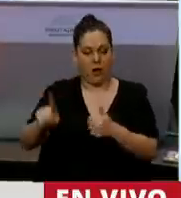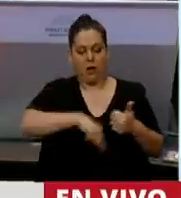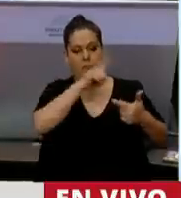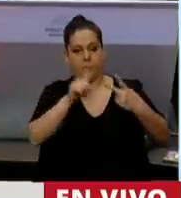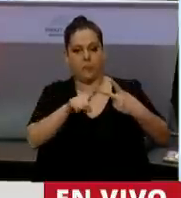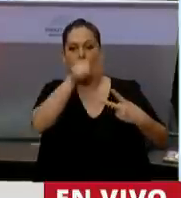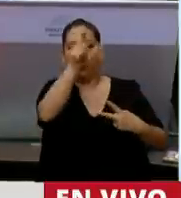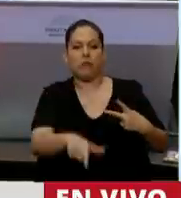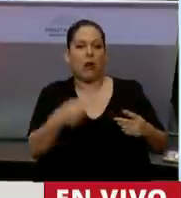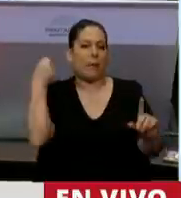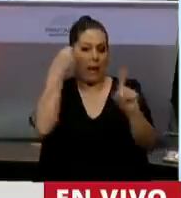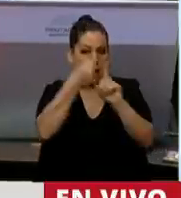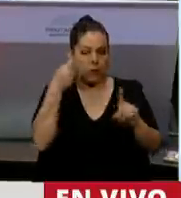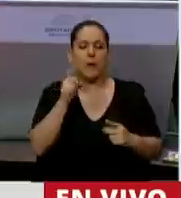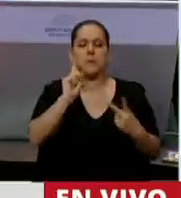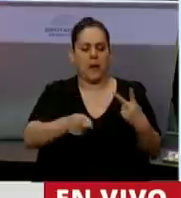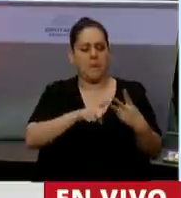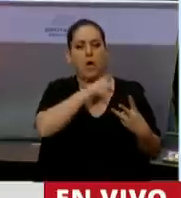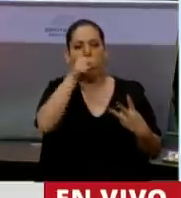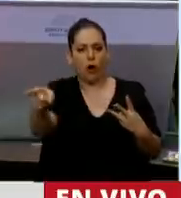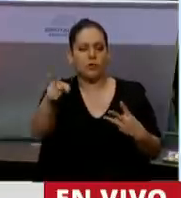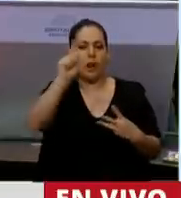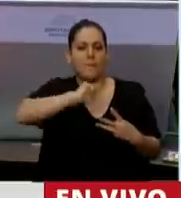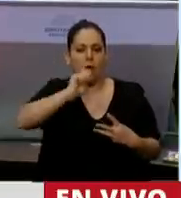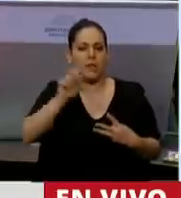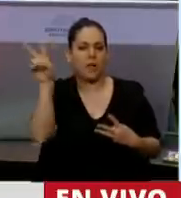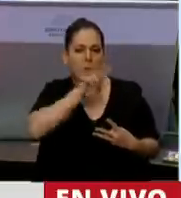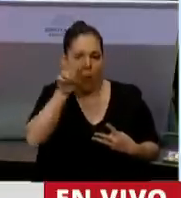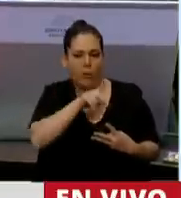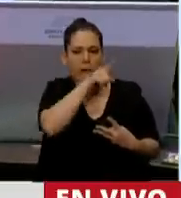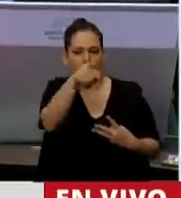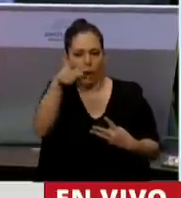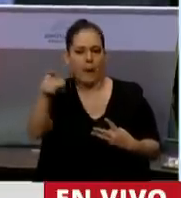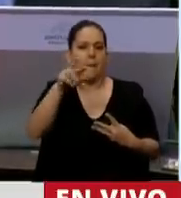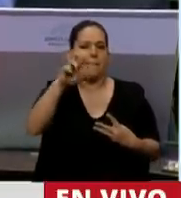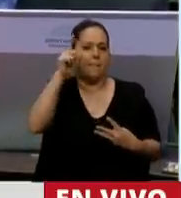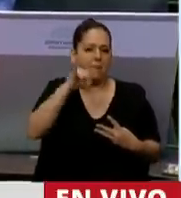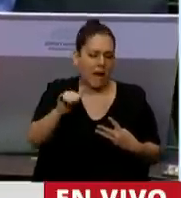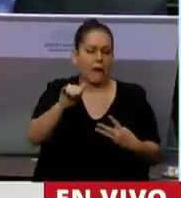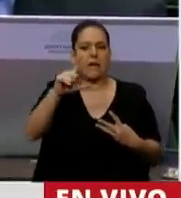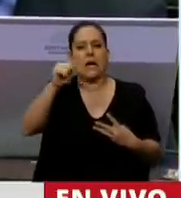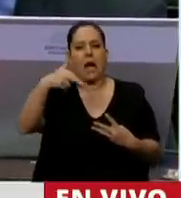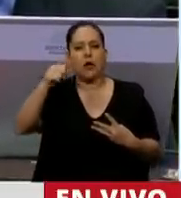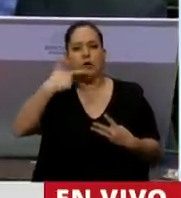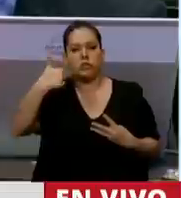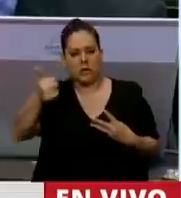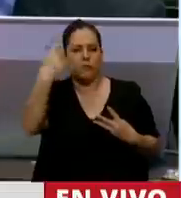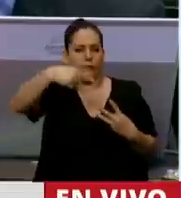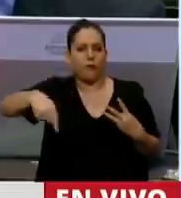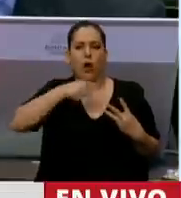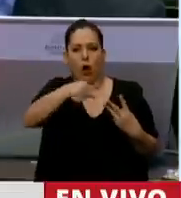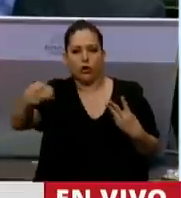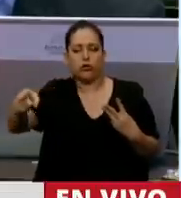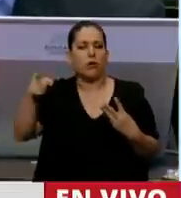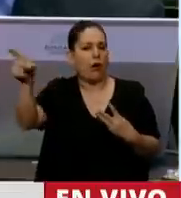después arremetió contra las mujeres periodistas Mercedes Ninzi, Silvia Mercado, Cristina Pérez y Viviana Canosa. Nosotros estamos